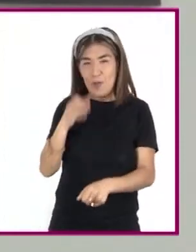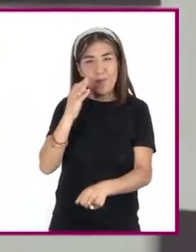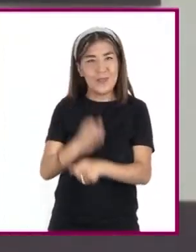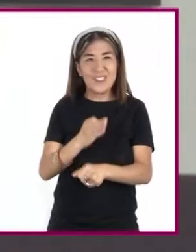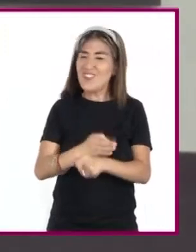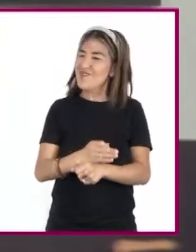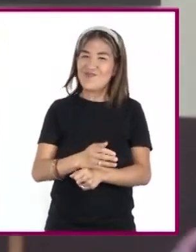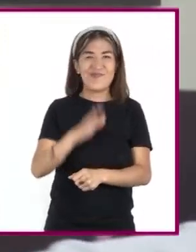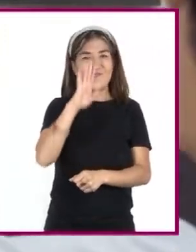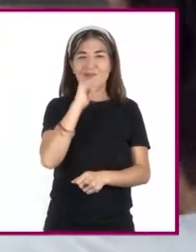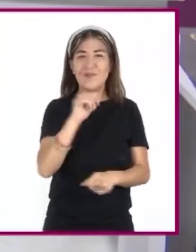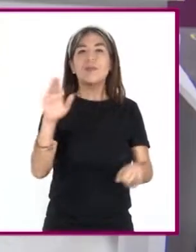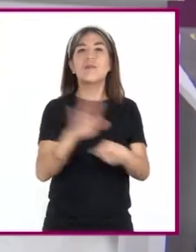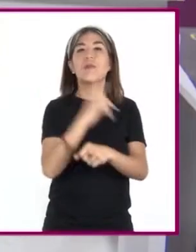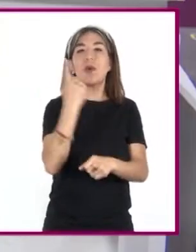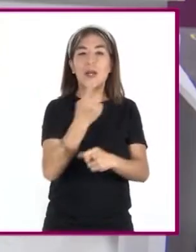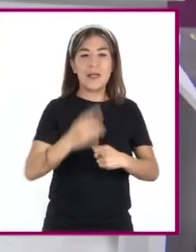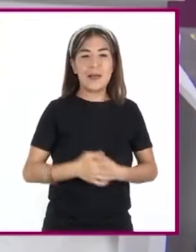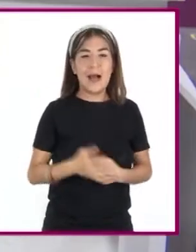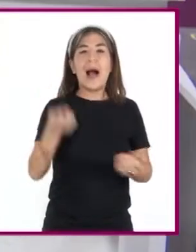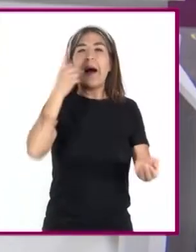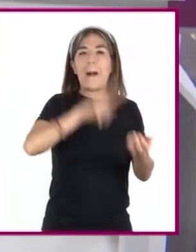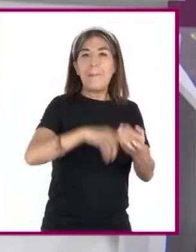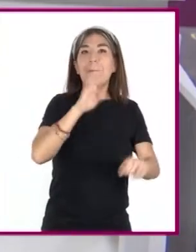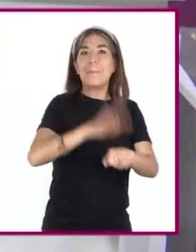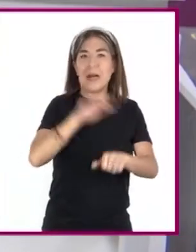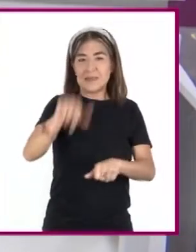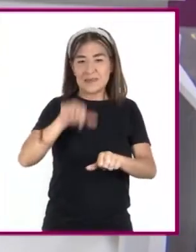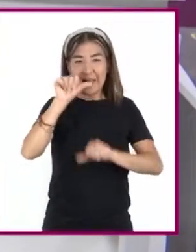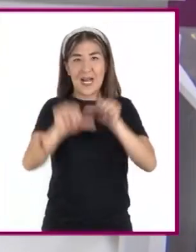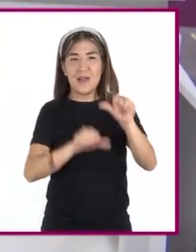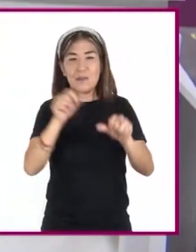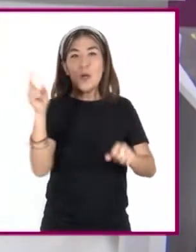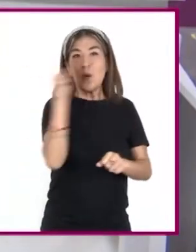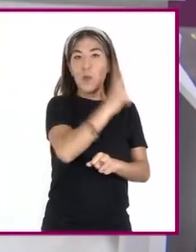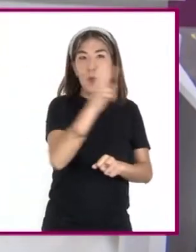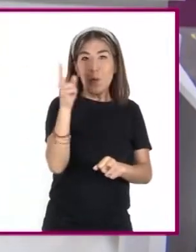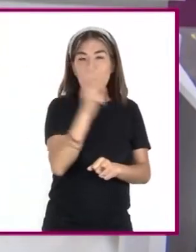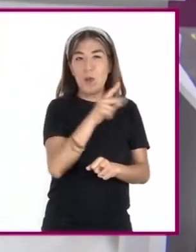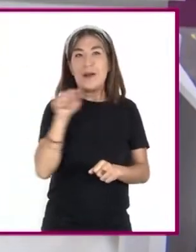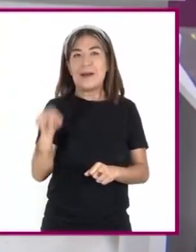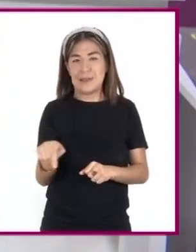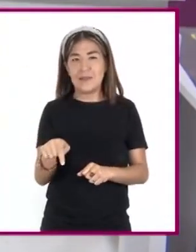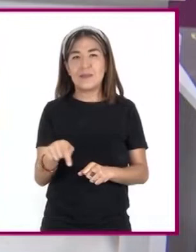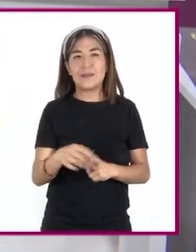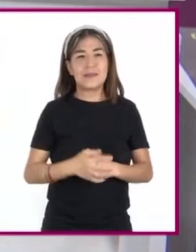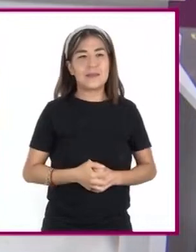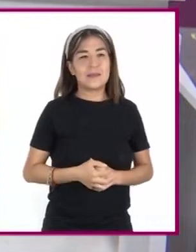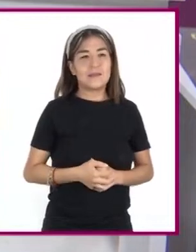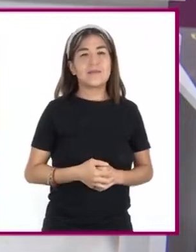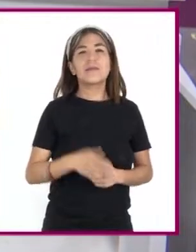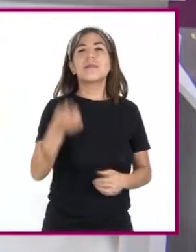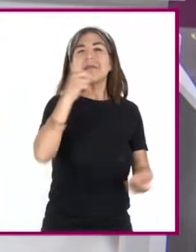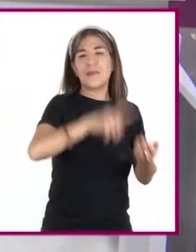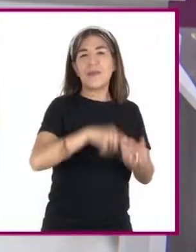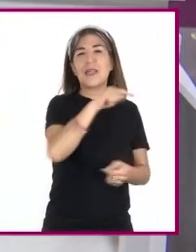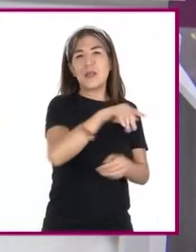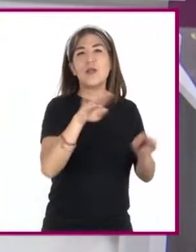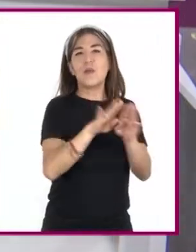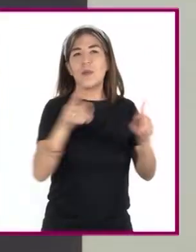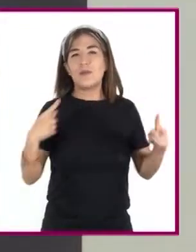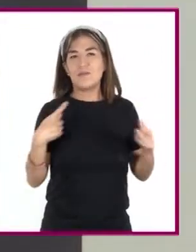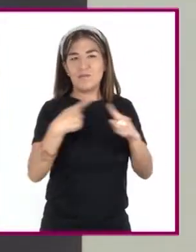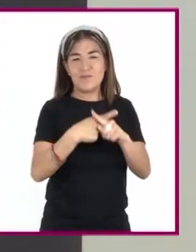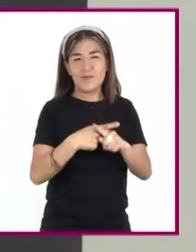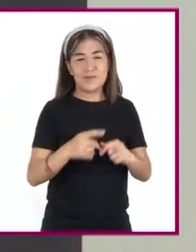planteada, ya que hay más átomos de oxígeno en los productos que en el lado de los